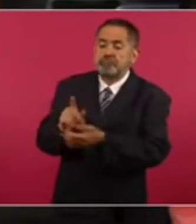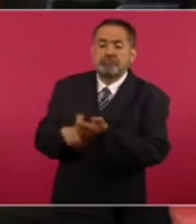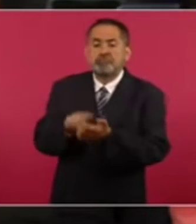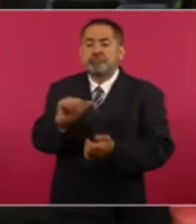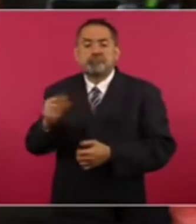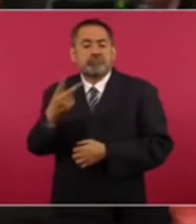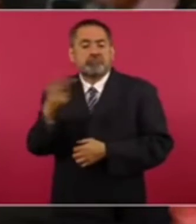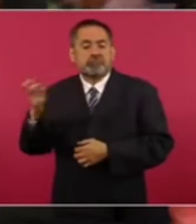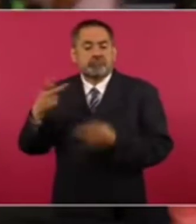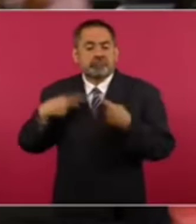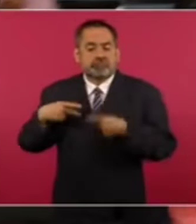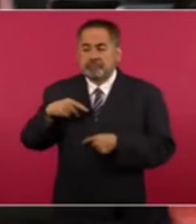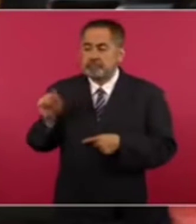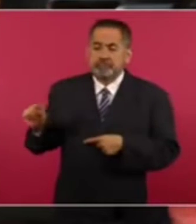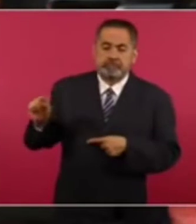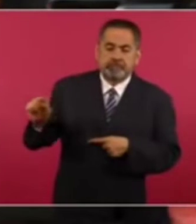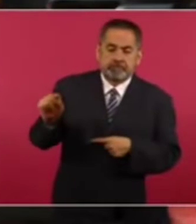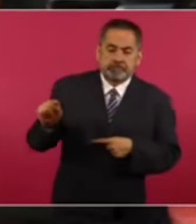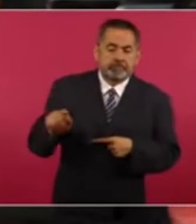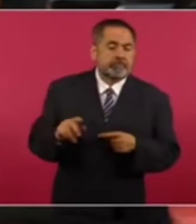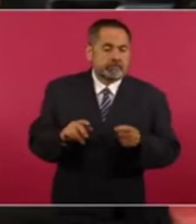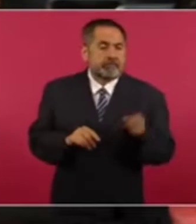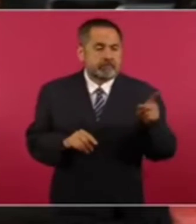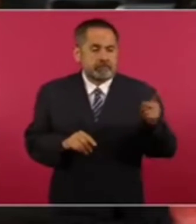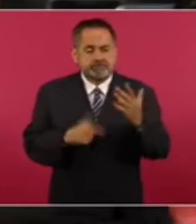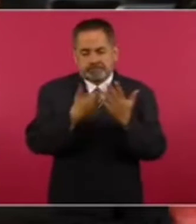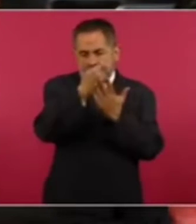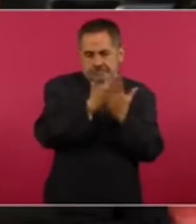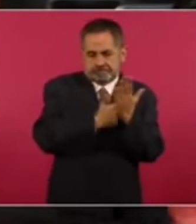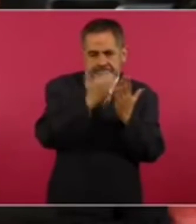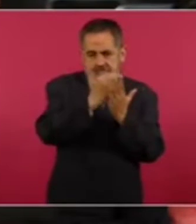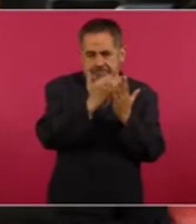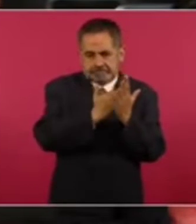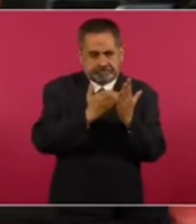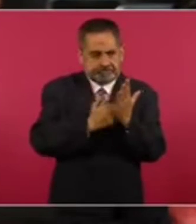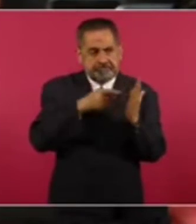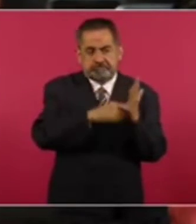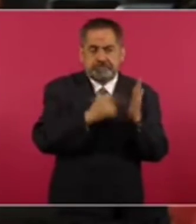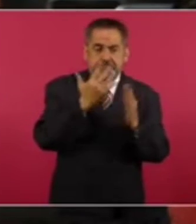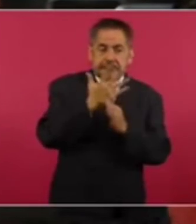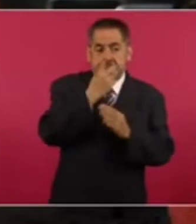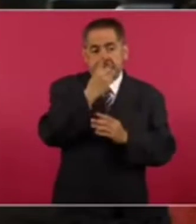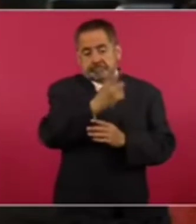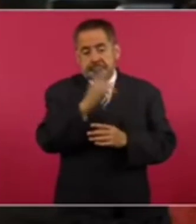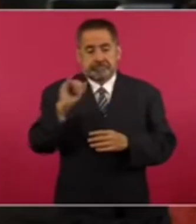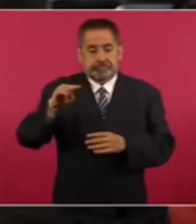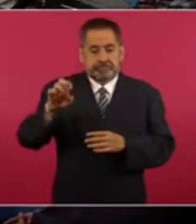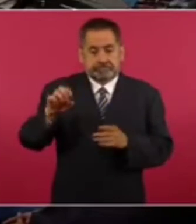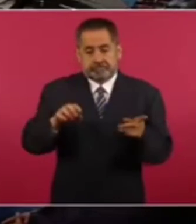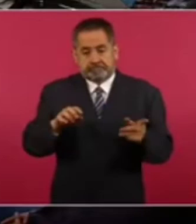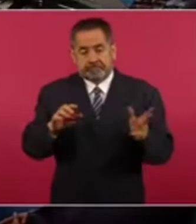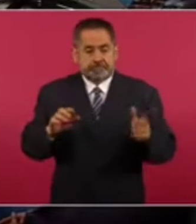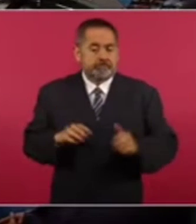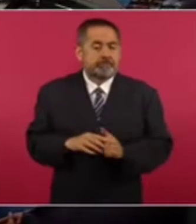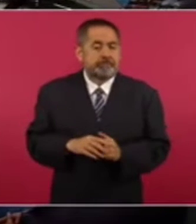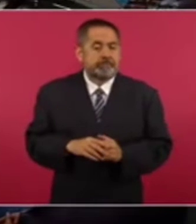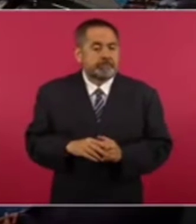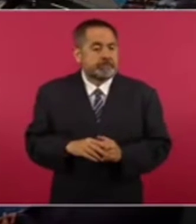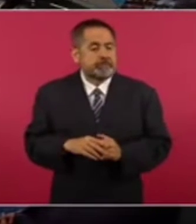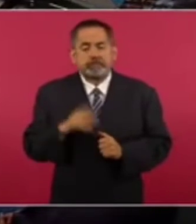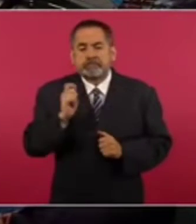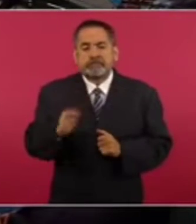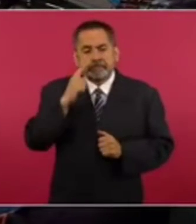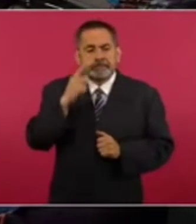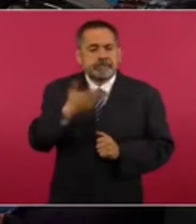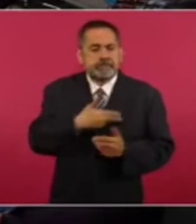el primer bloque que está ahora pues señalado por el INE sobre todo. En este caso,